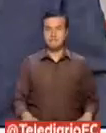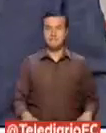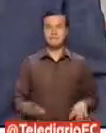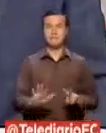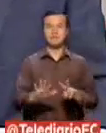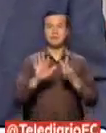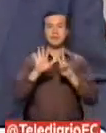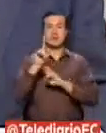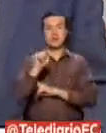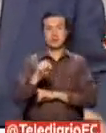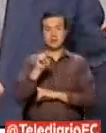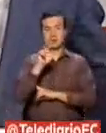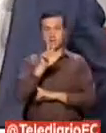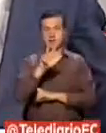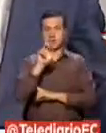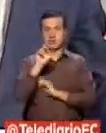las